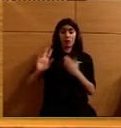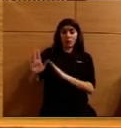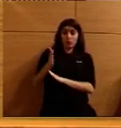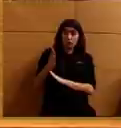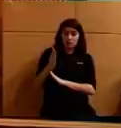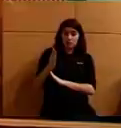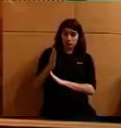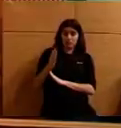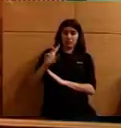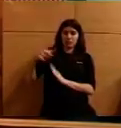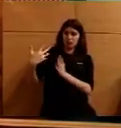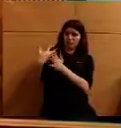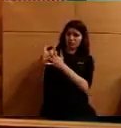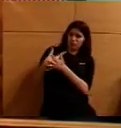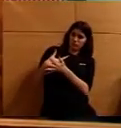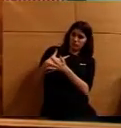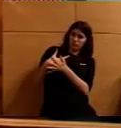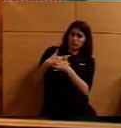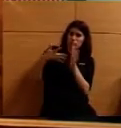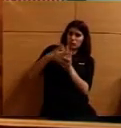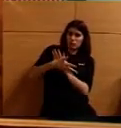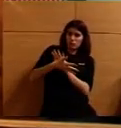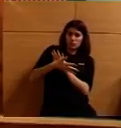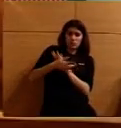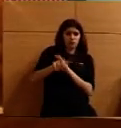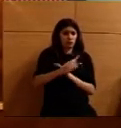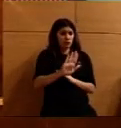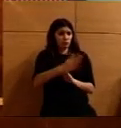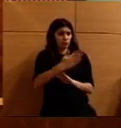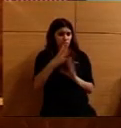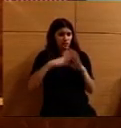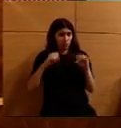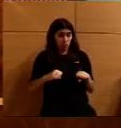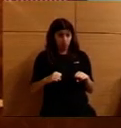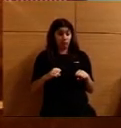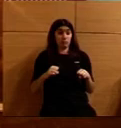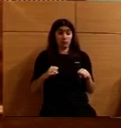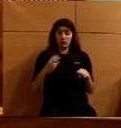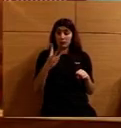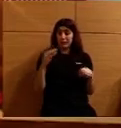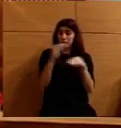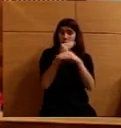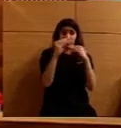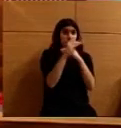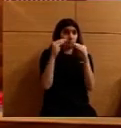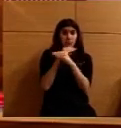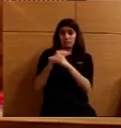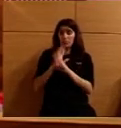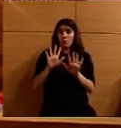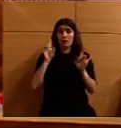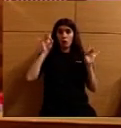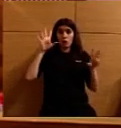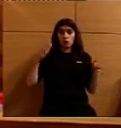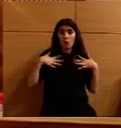mociones, leo las exposiciones de motivos, luego leo la propuesta de acuerdo y muchas veces no tiene nada que ver, pero ya me sorprendo